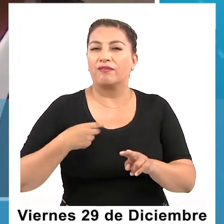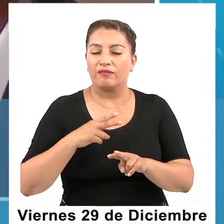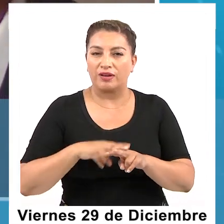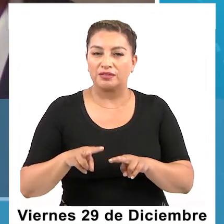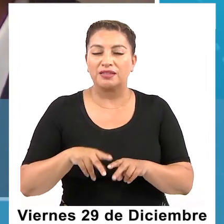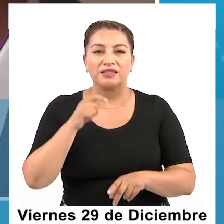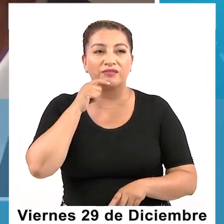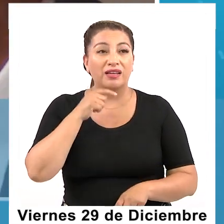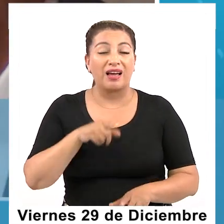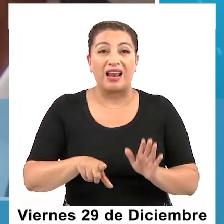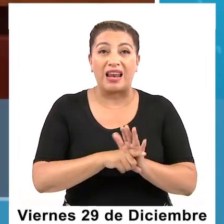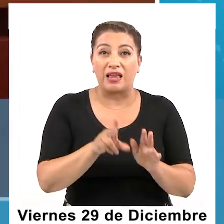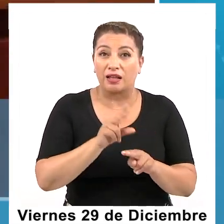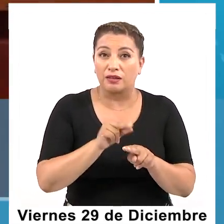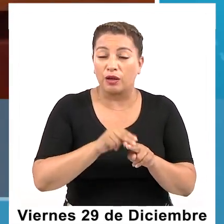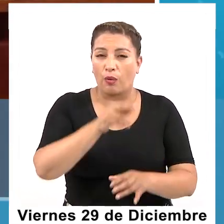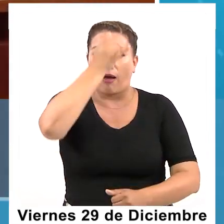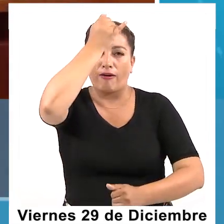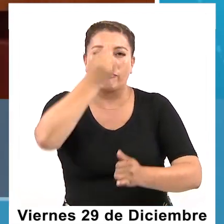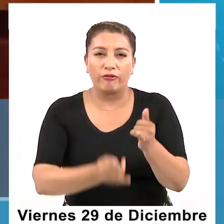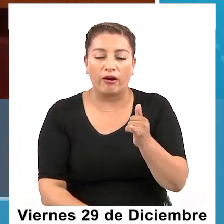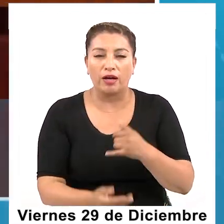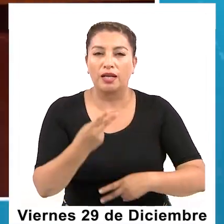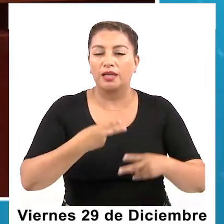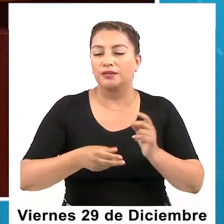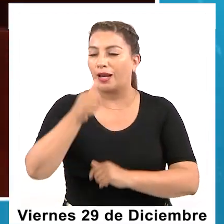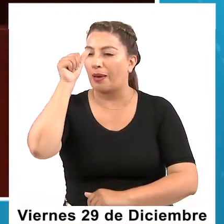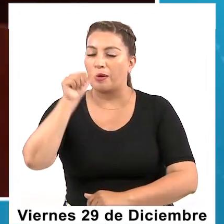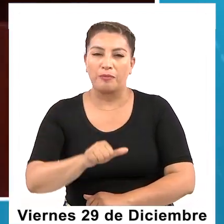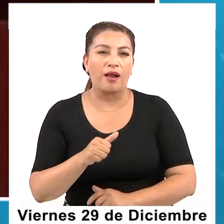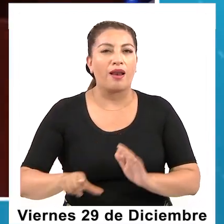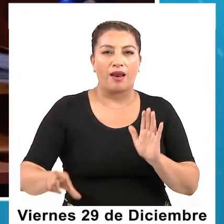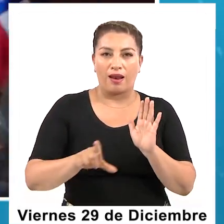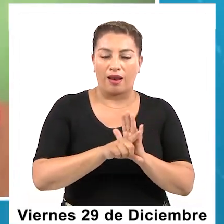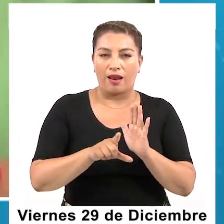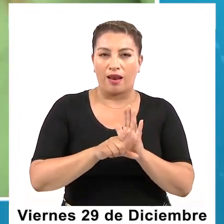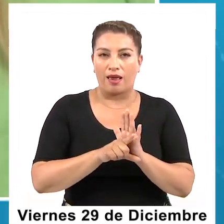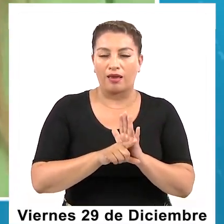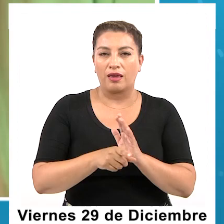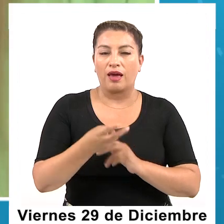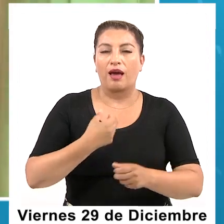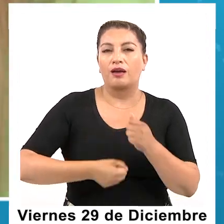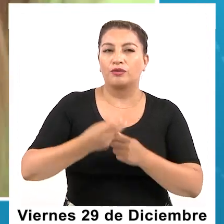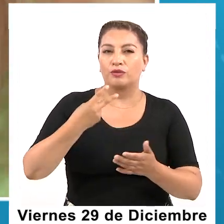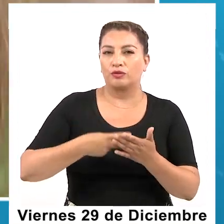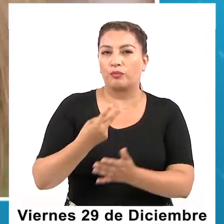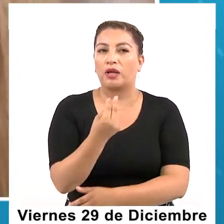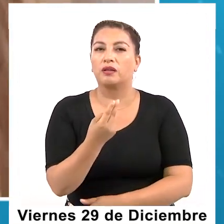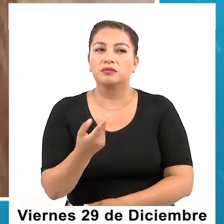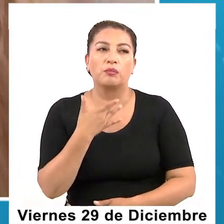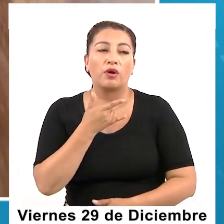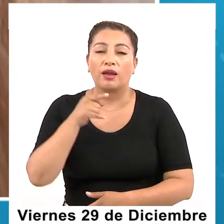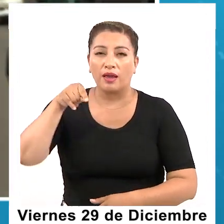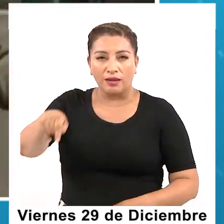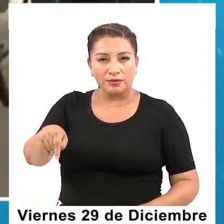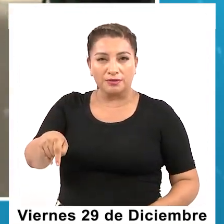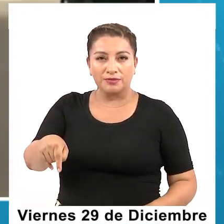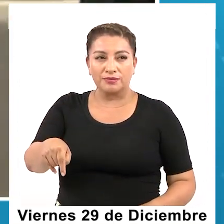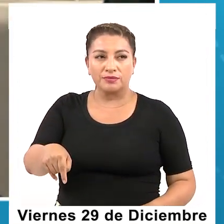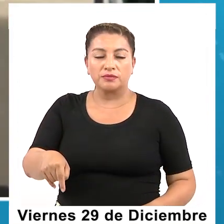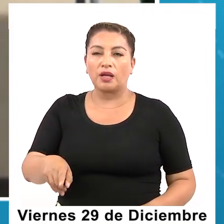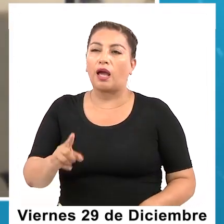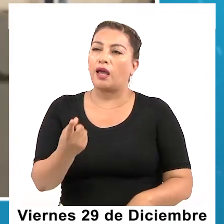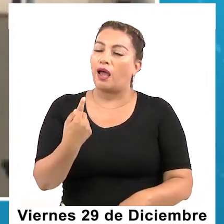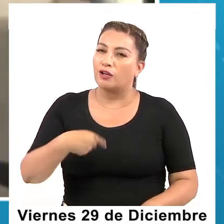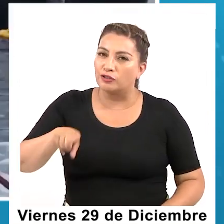precisamente el fin de esa triste historia que significó la ley de pesca el año 2012. ¿Por qué? Porque va a permitir